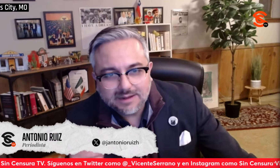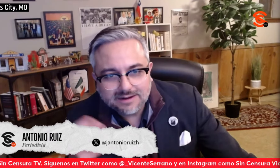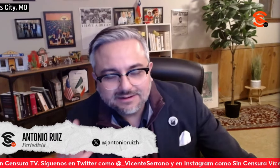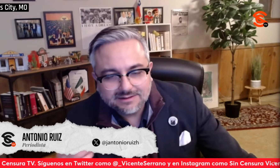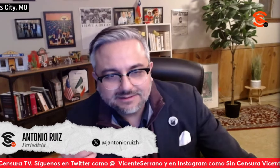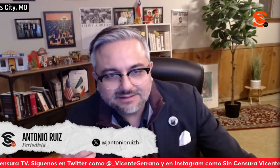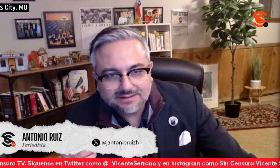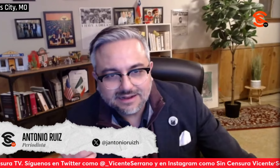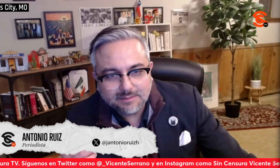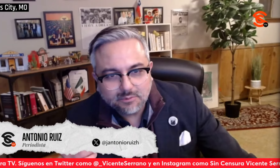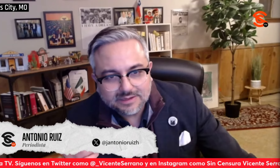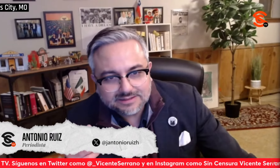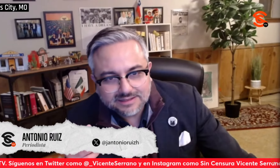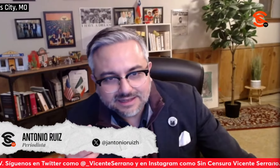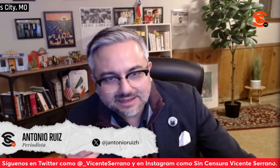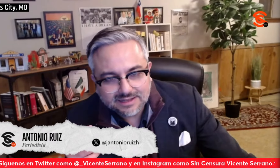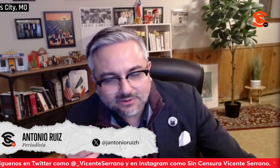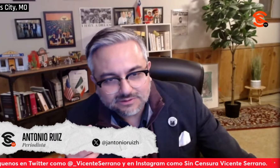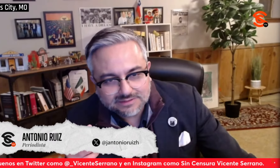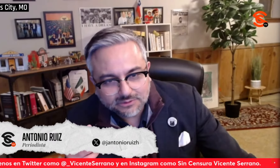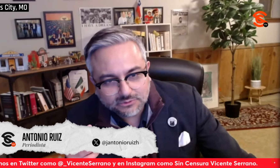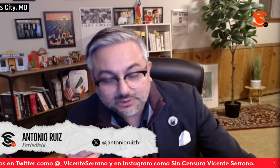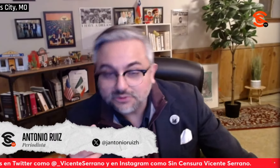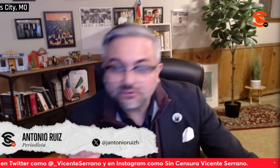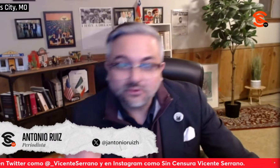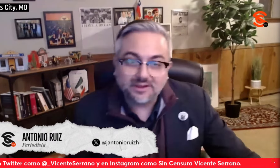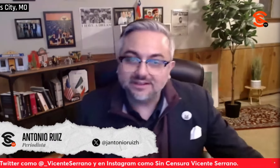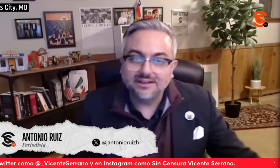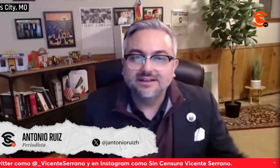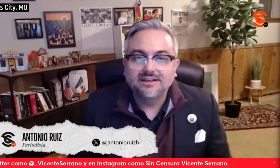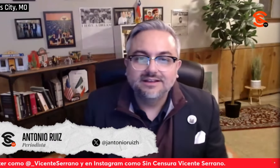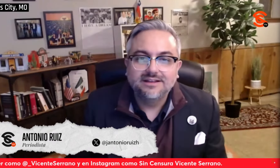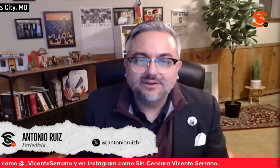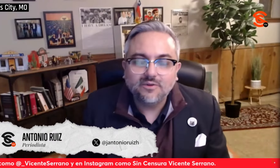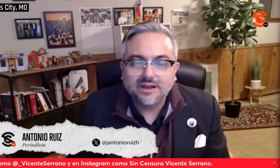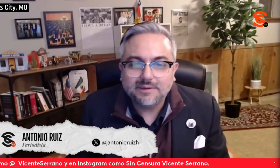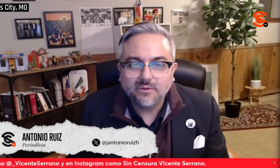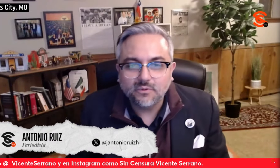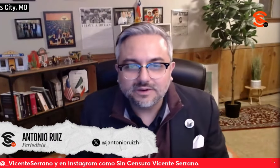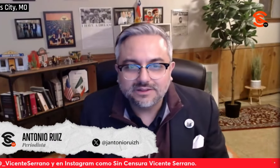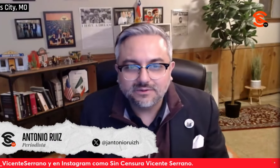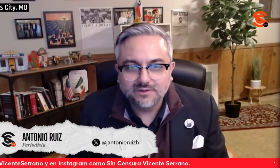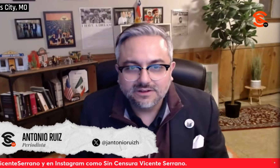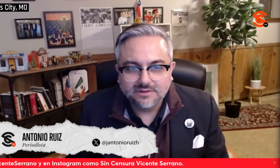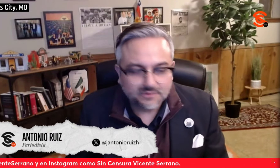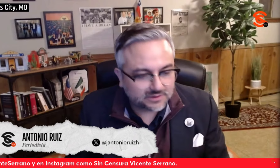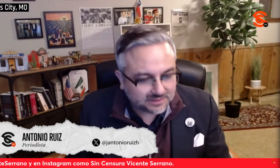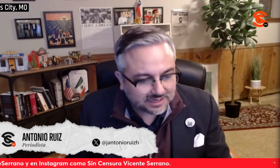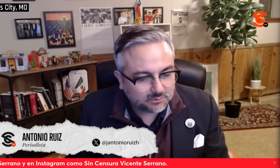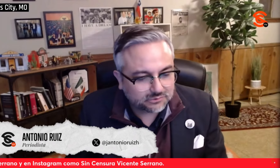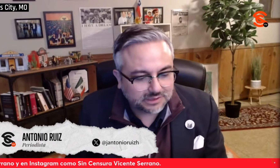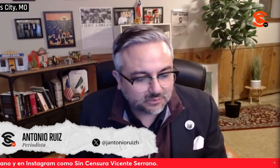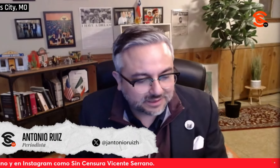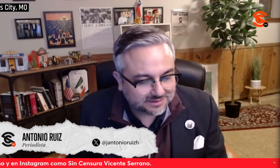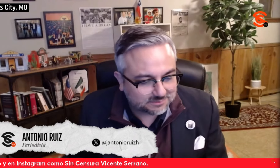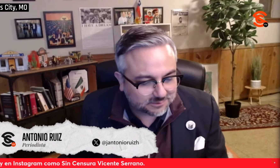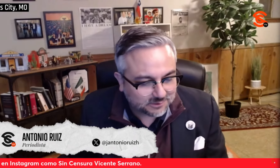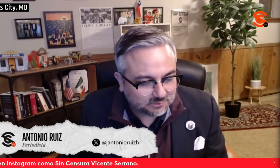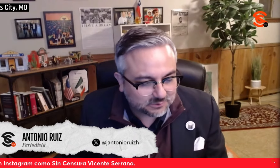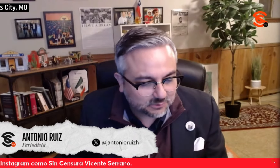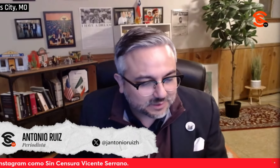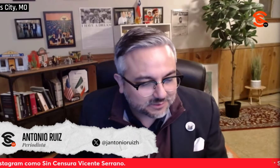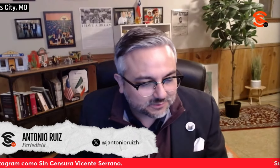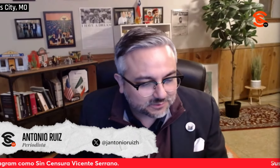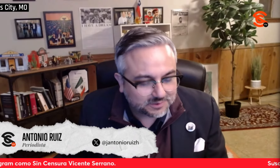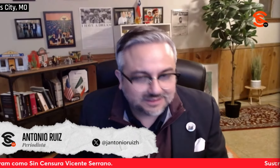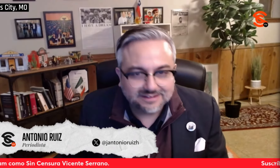para hablar de la política en los Estados Unidos, no, nunca había ocurrido. Y ahora tenemos a un Andrés Manuel